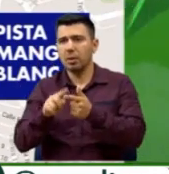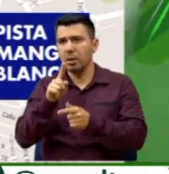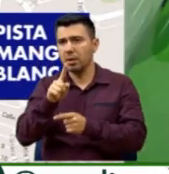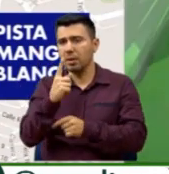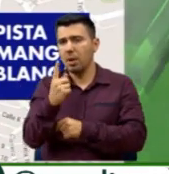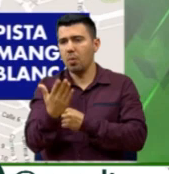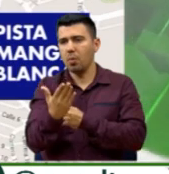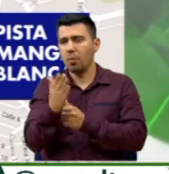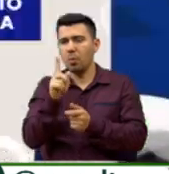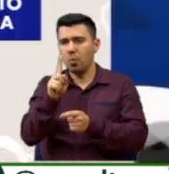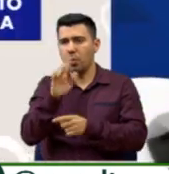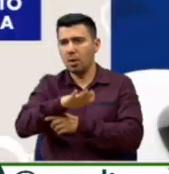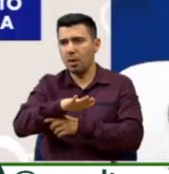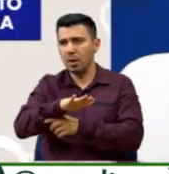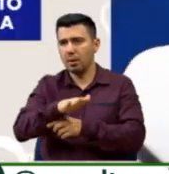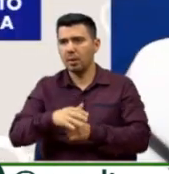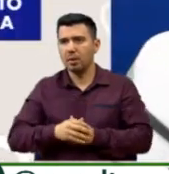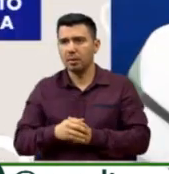tarde.